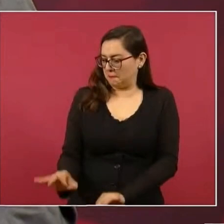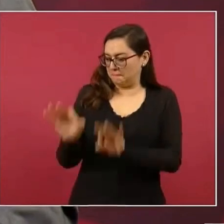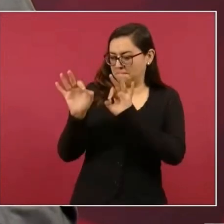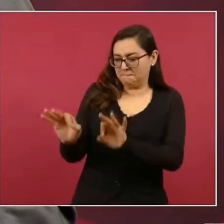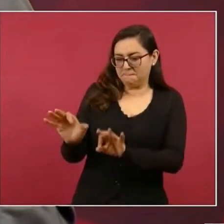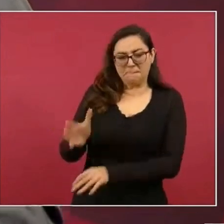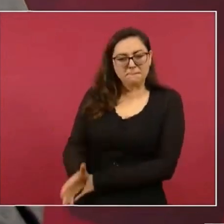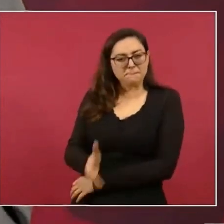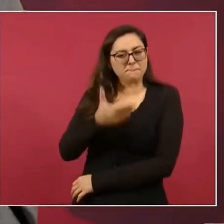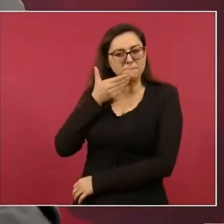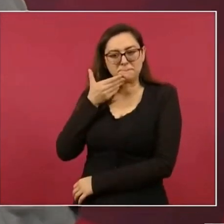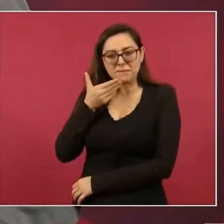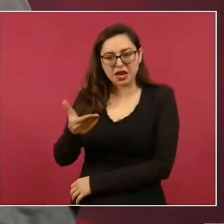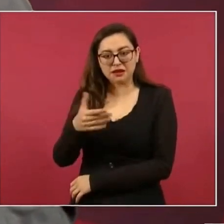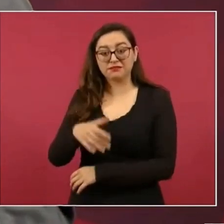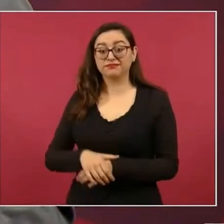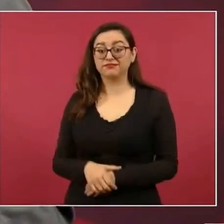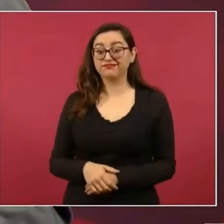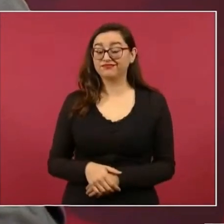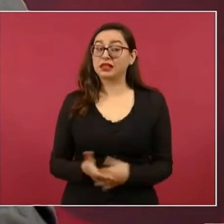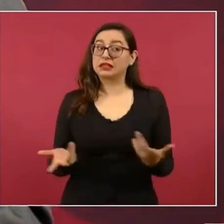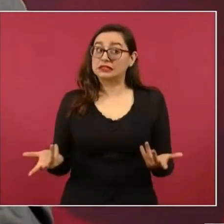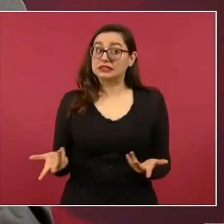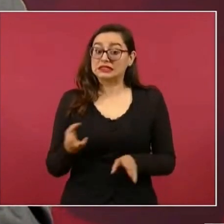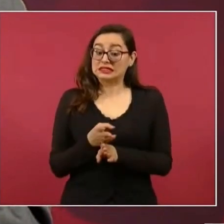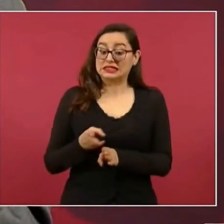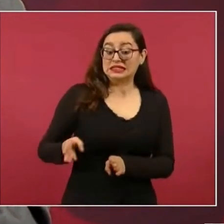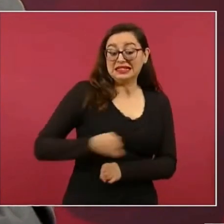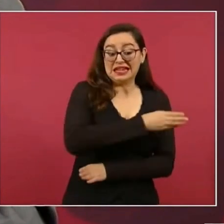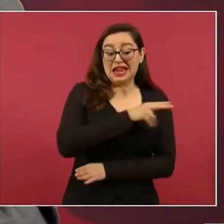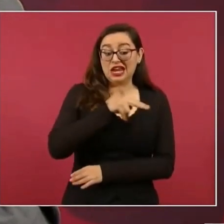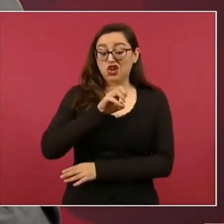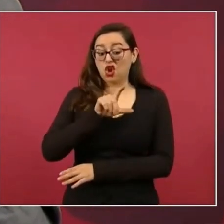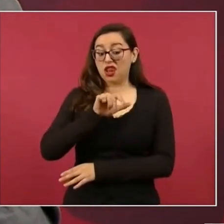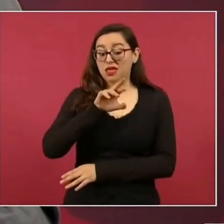reformas neoliberales.